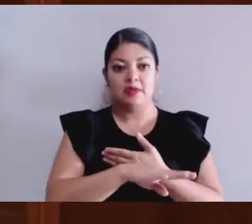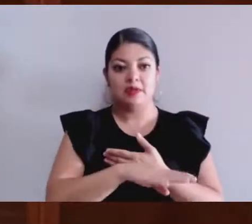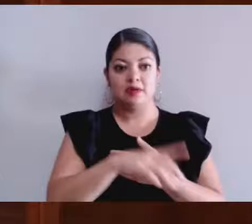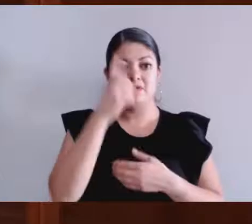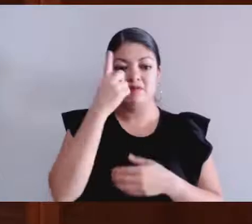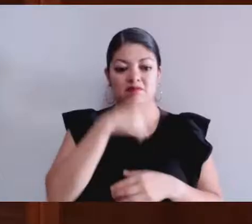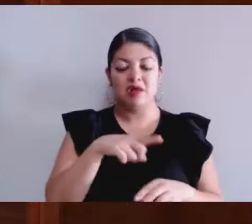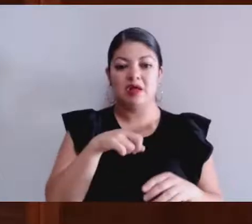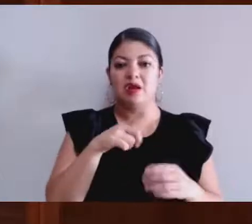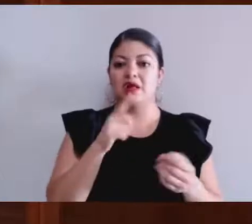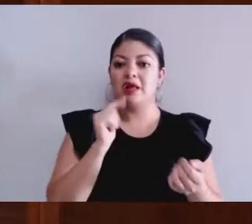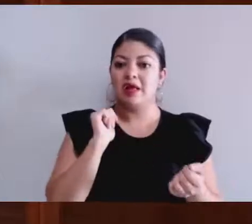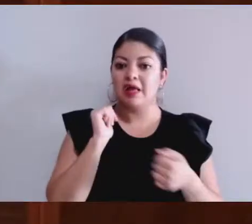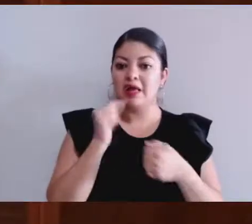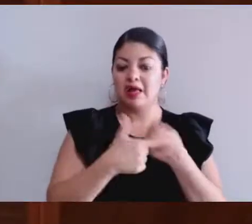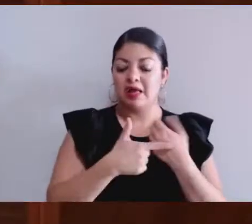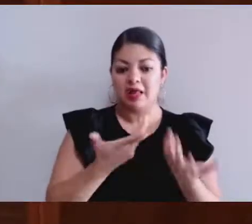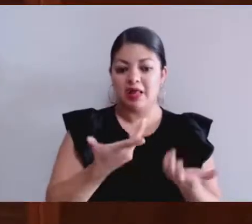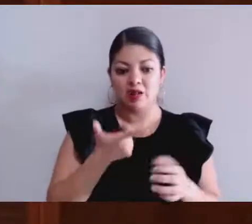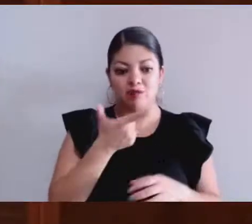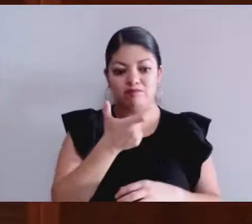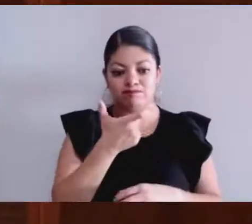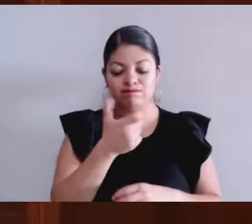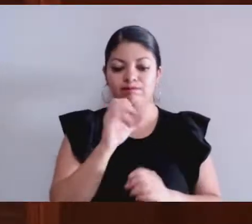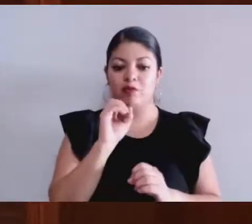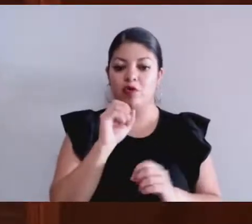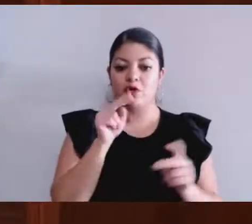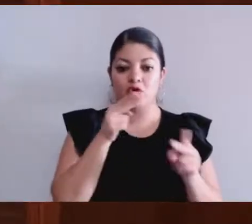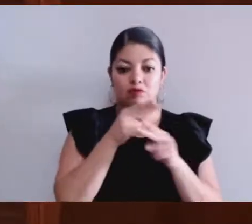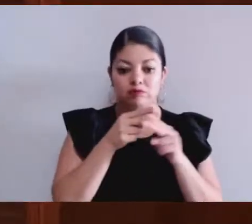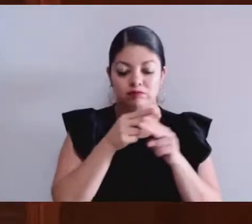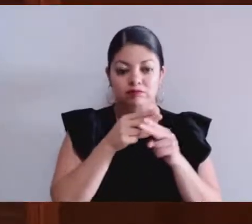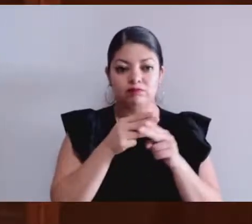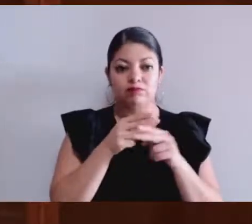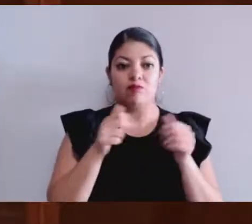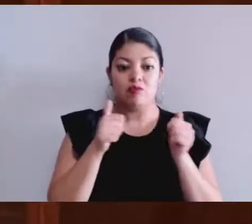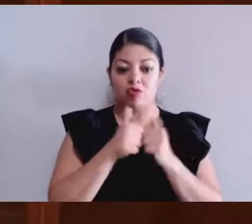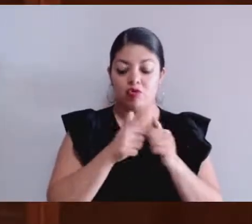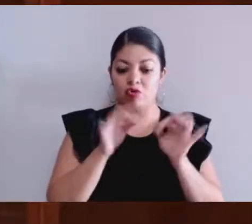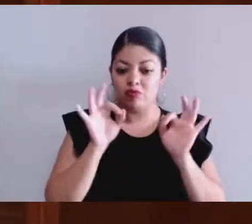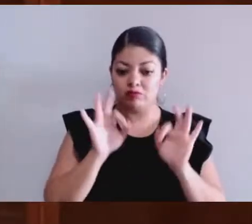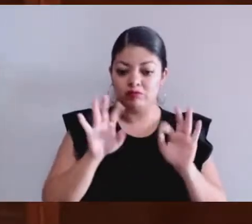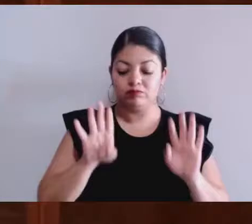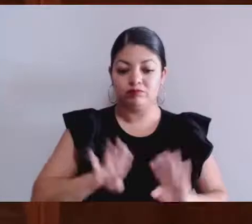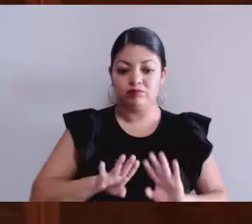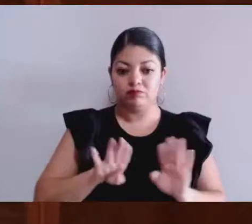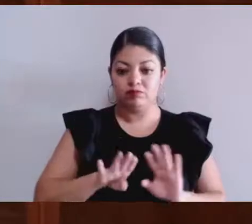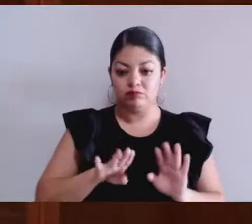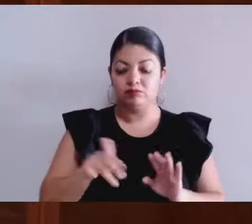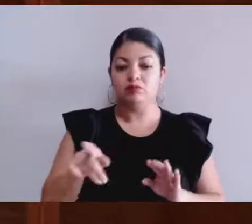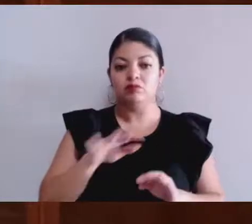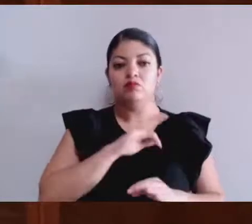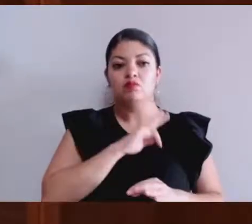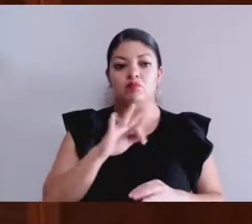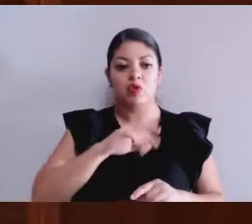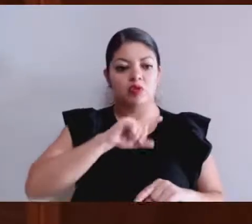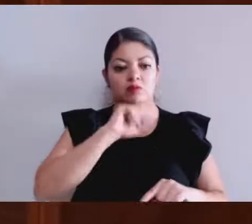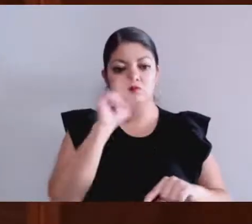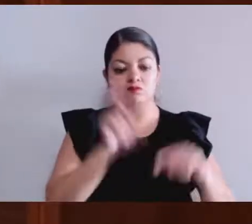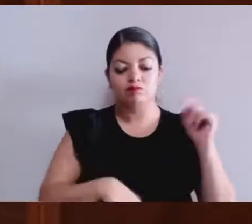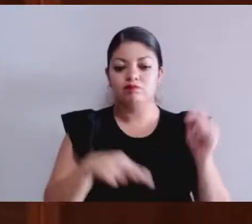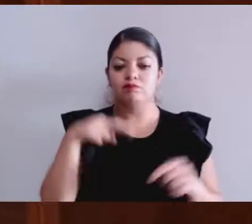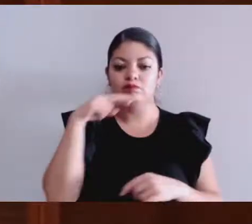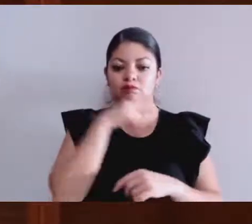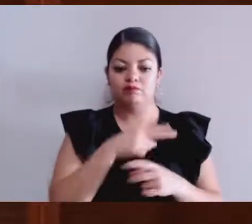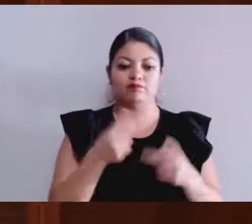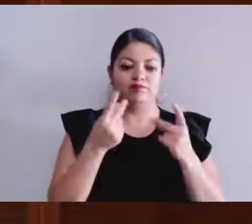la posesión de armas blancas y armas de fuego mediante el instrumental adecuado para que sea expedito y